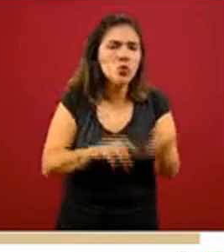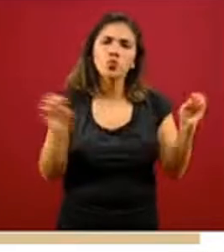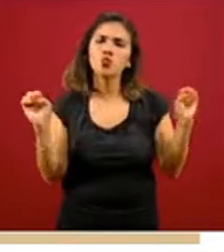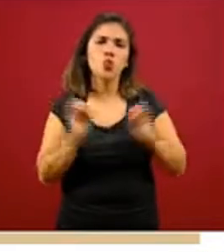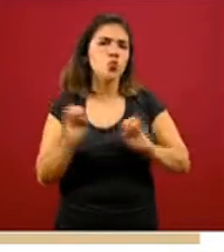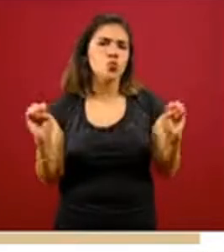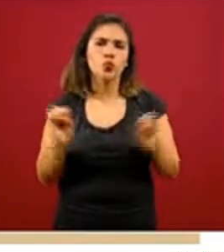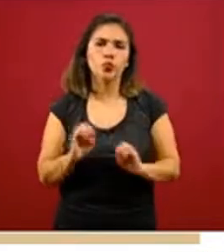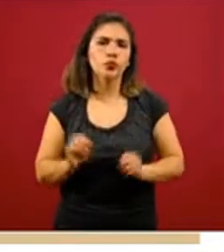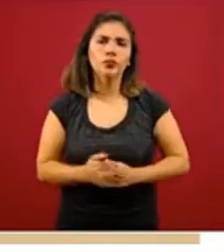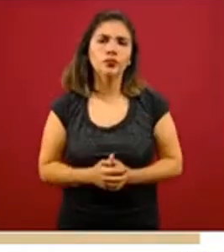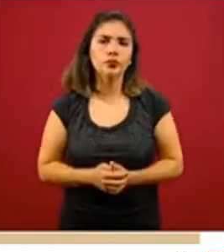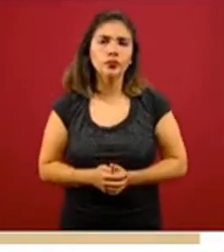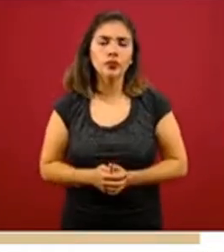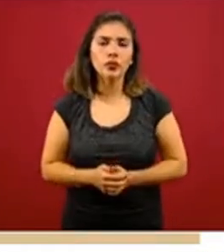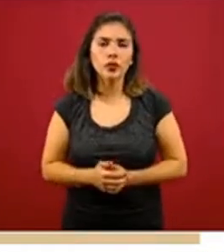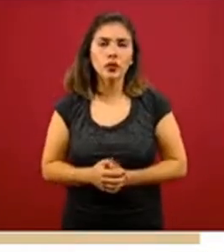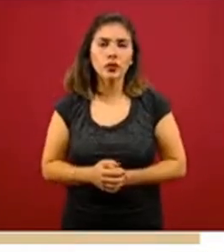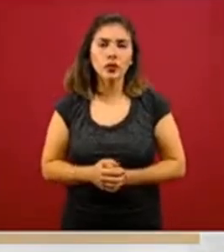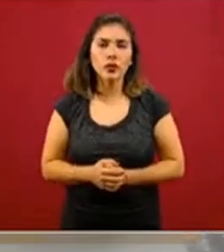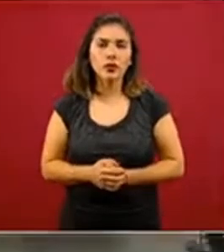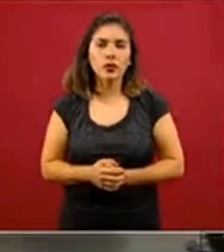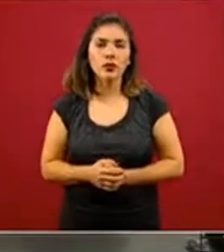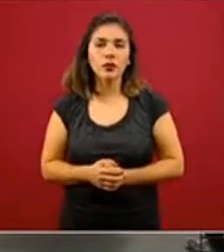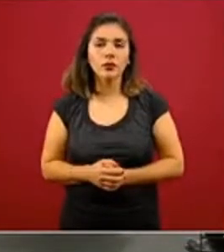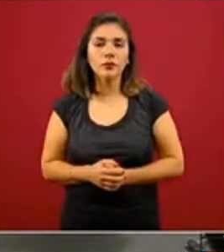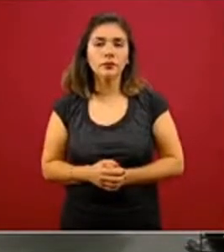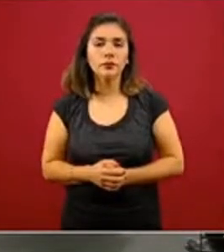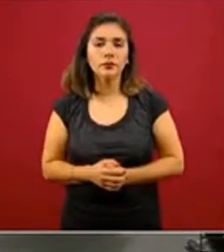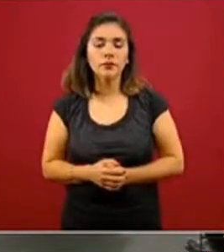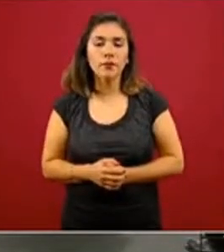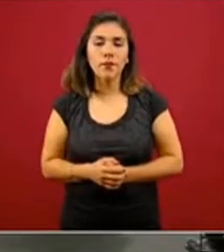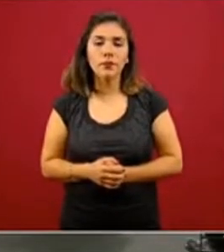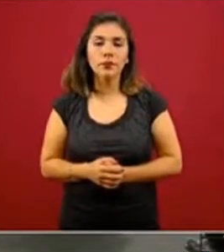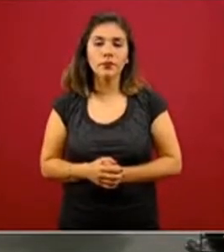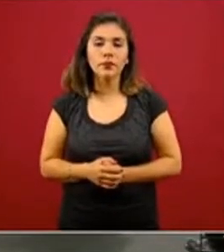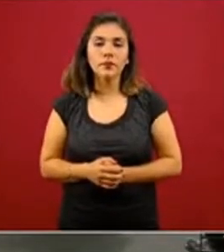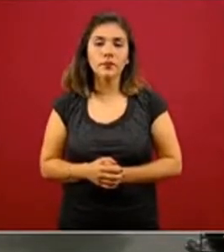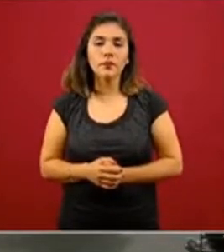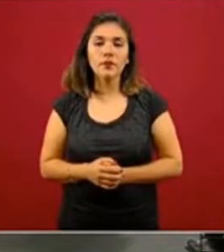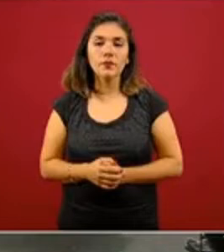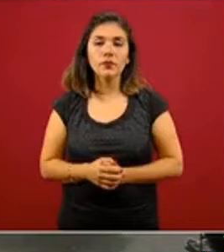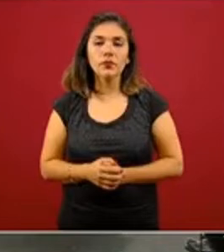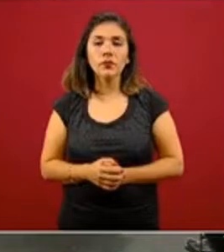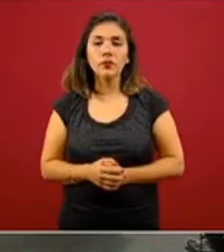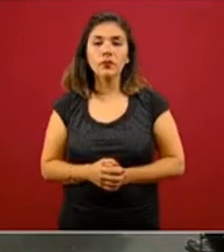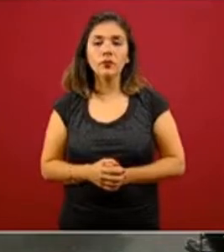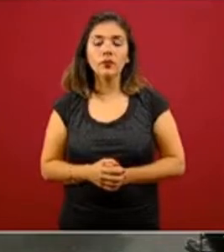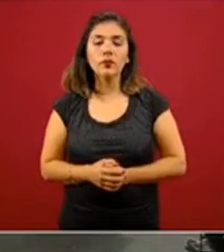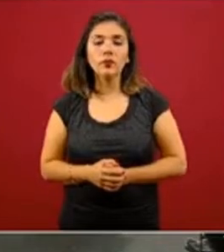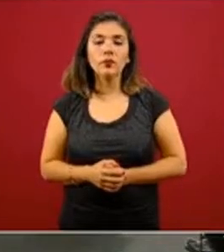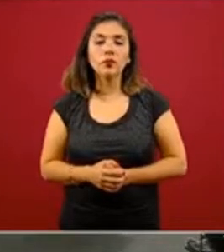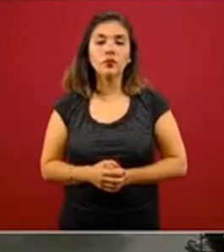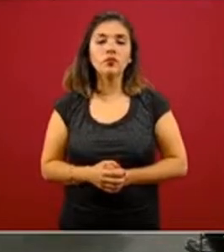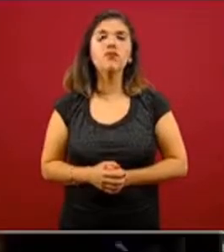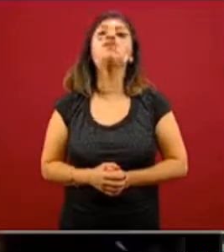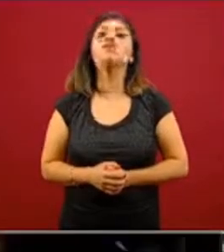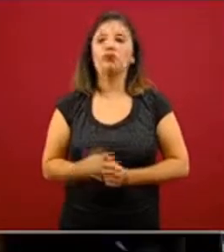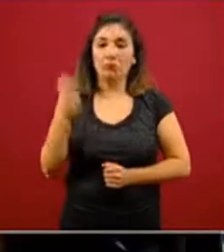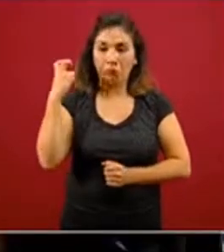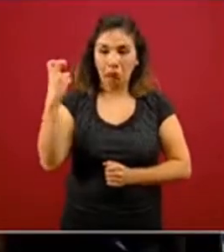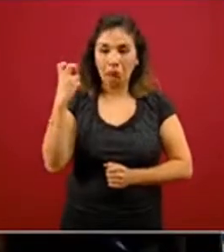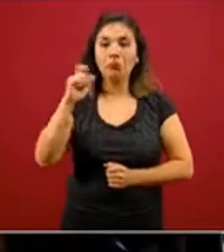atención, alguna comorbilidad. Veamos la siguiente y última diapositiva. Son precisamente los índices